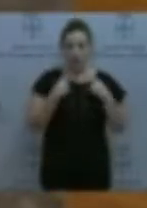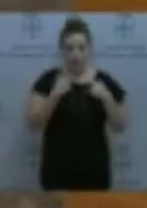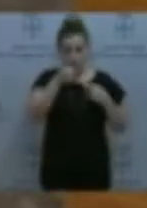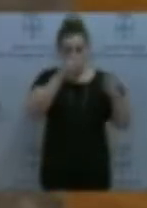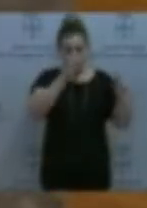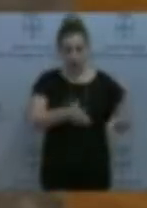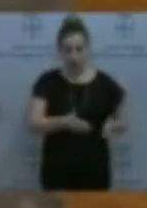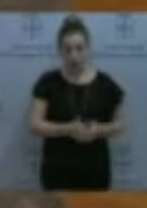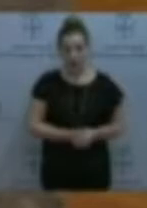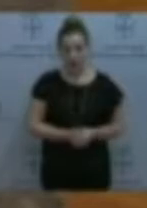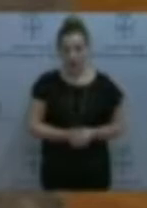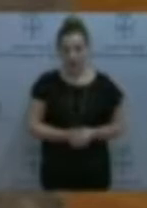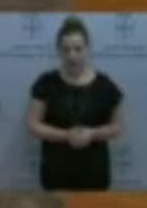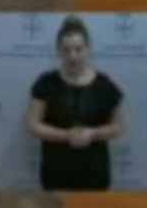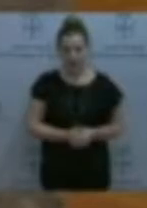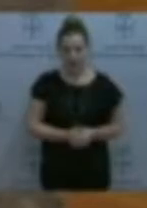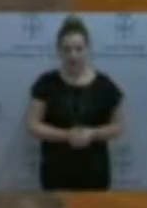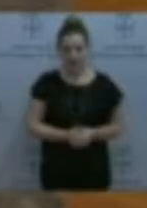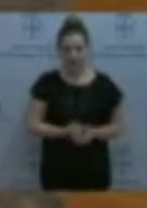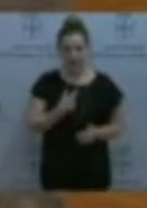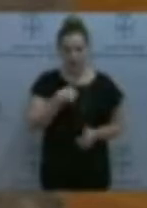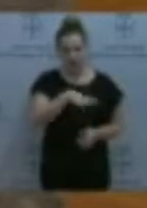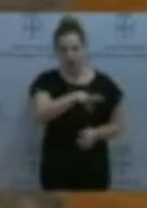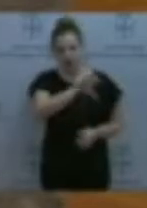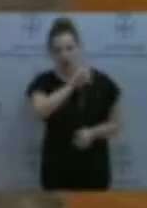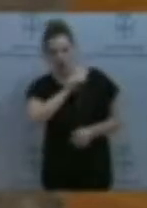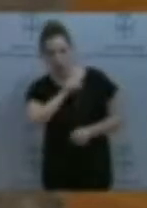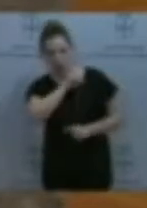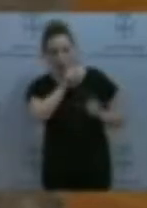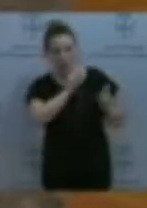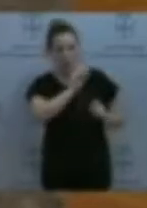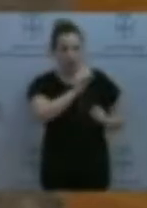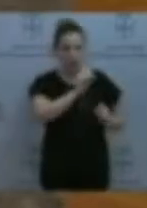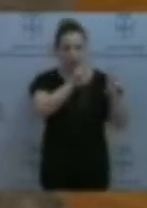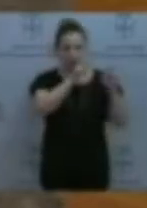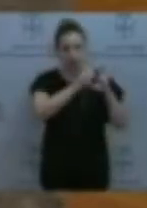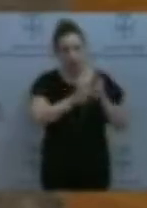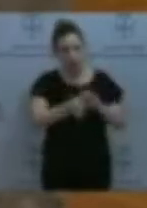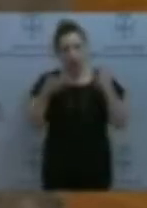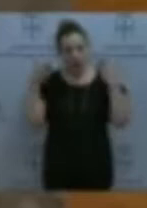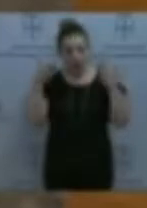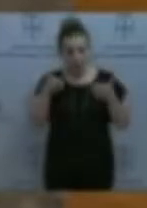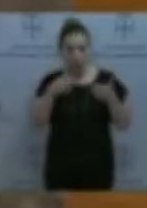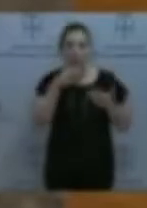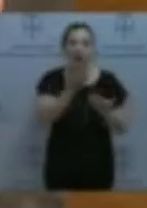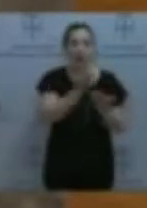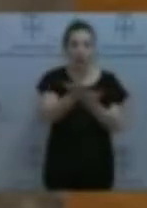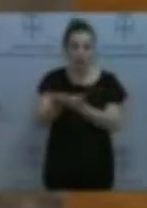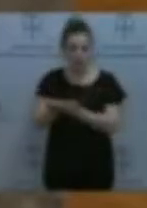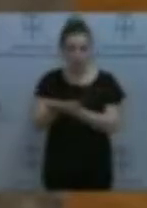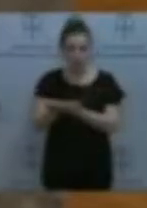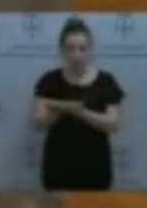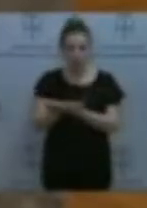interpreto la pregunta en el sentido de atención a la demanda energética y, fundamentalmente, a la demanda